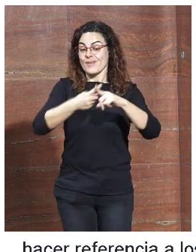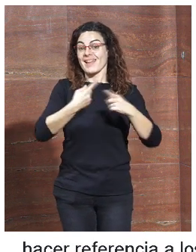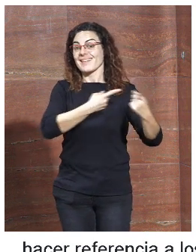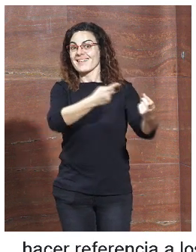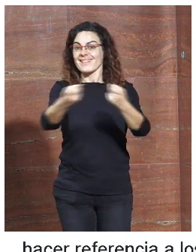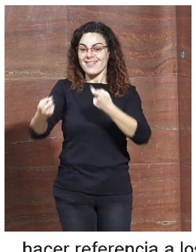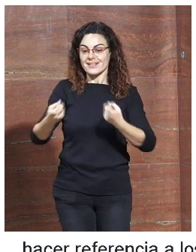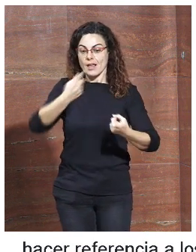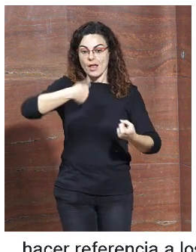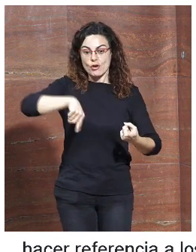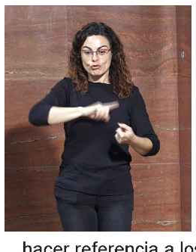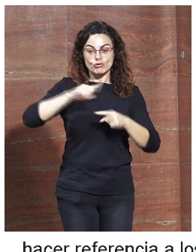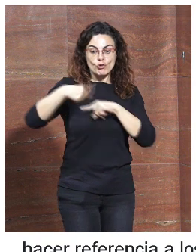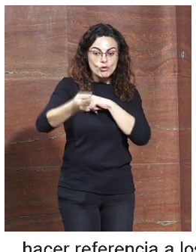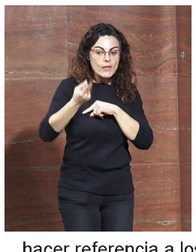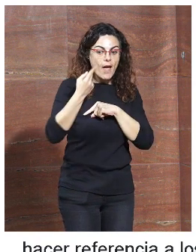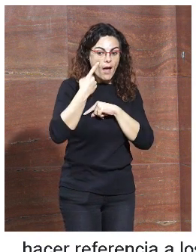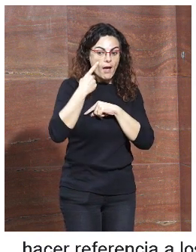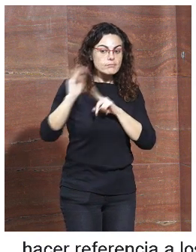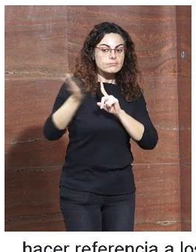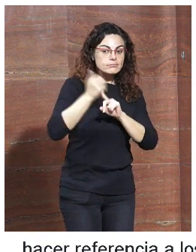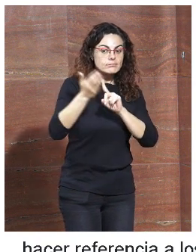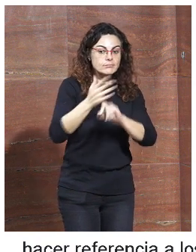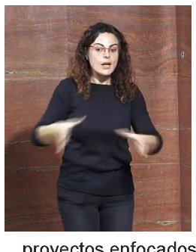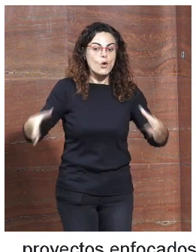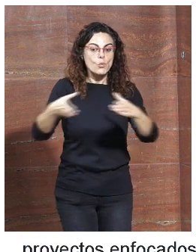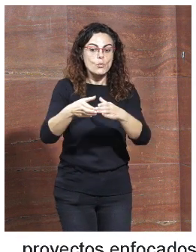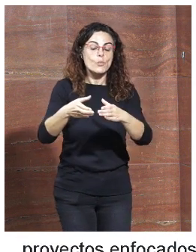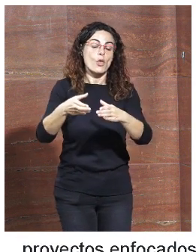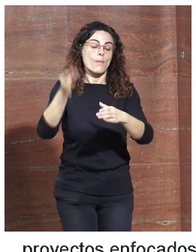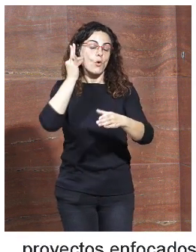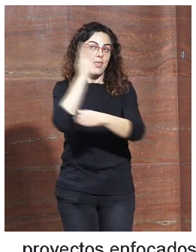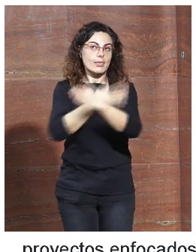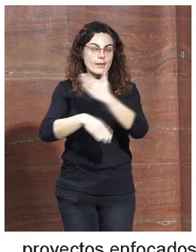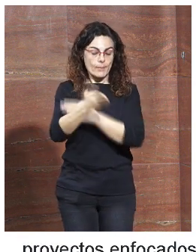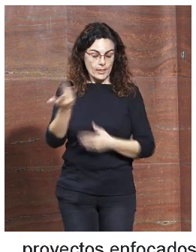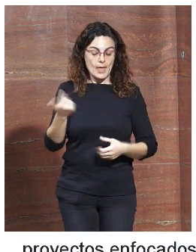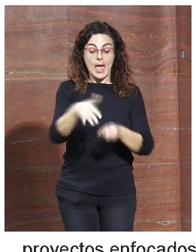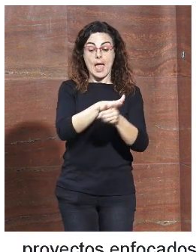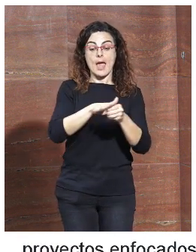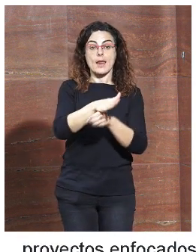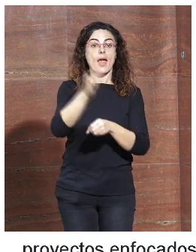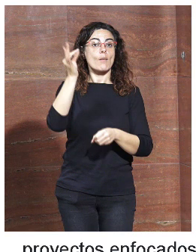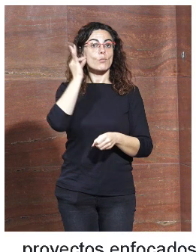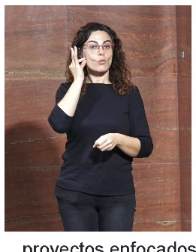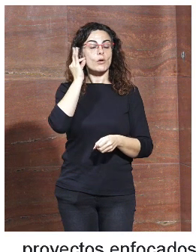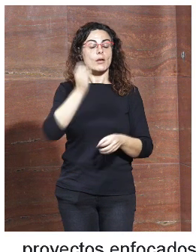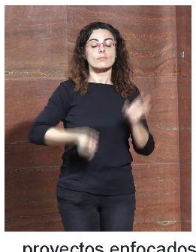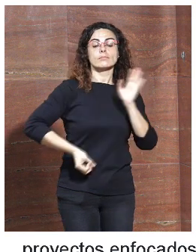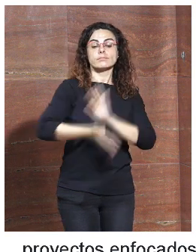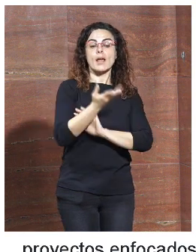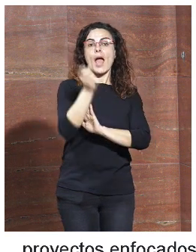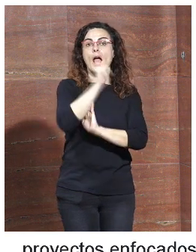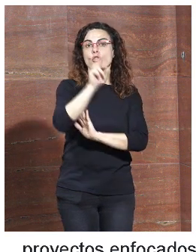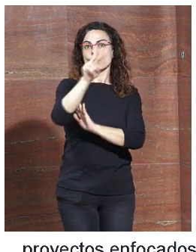que hemos detectado en el día a día en las mujeres con discapacidad. El área de mujer se formaliza en el año